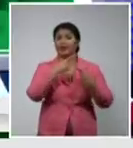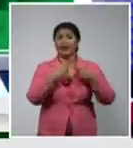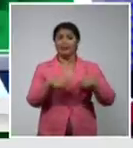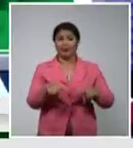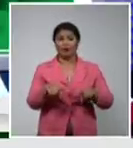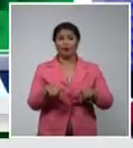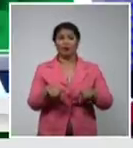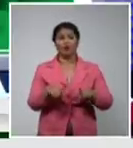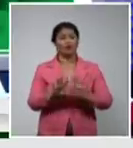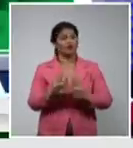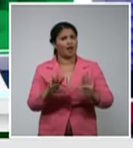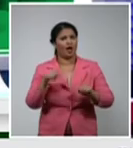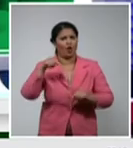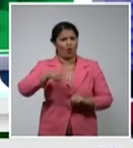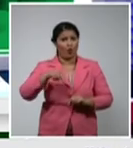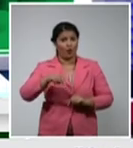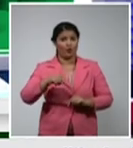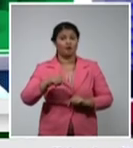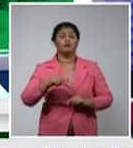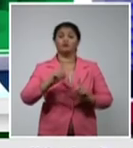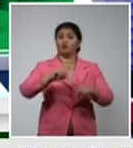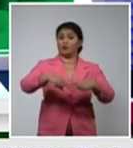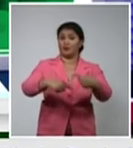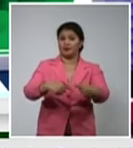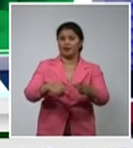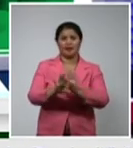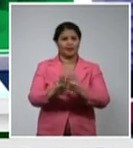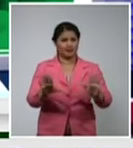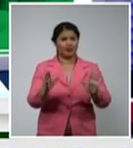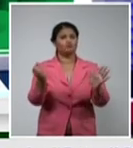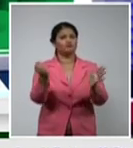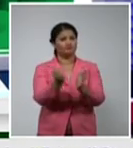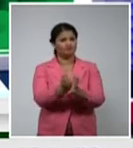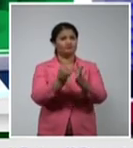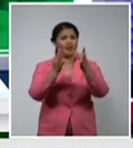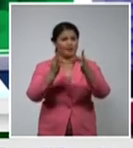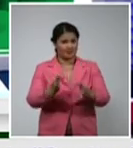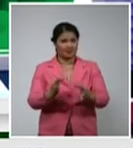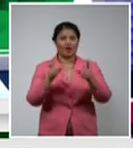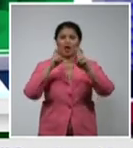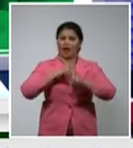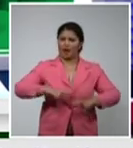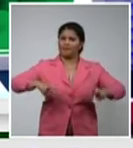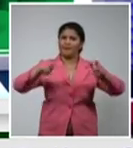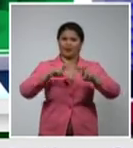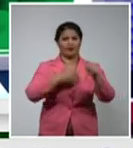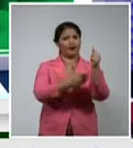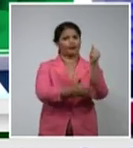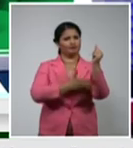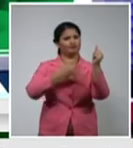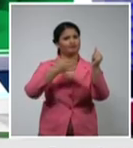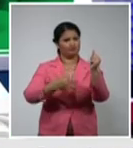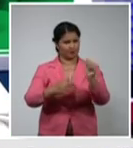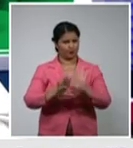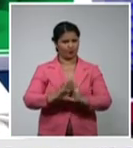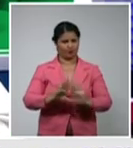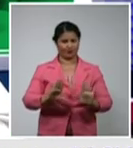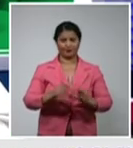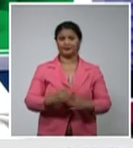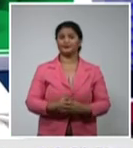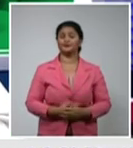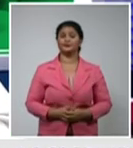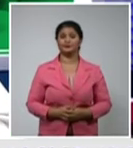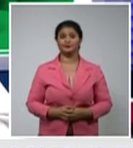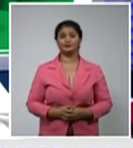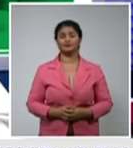vez de mañana, pues ya empiece a procesar las muestras de esta provincia. Como resultado